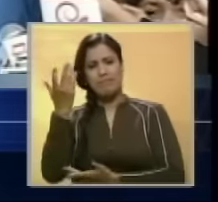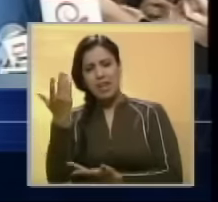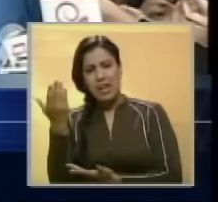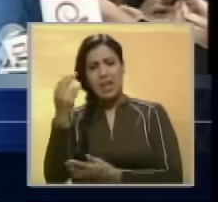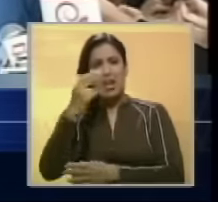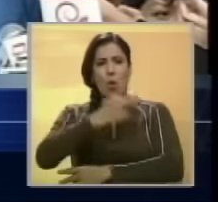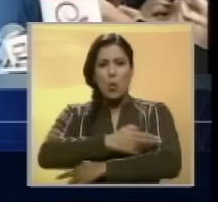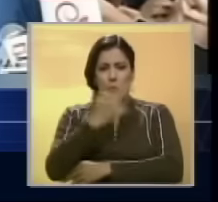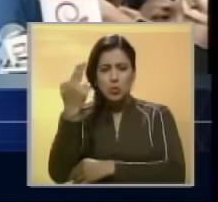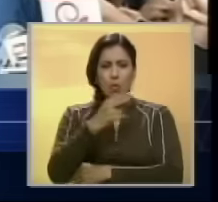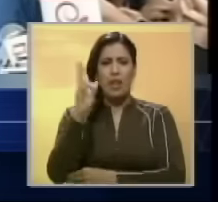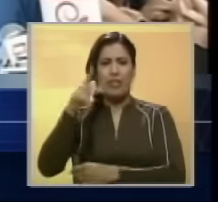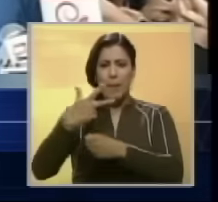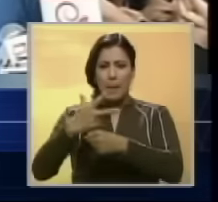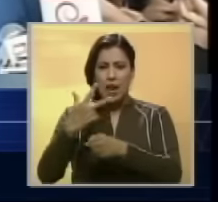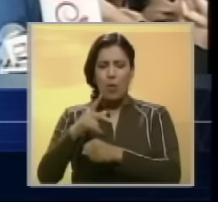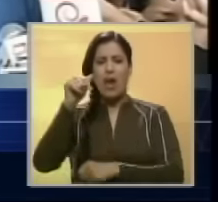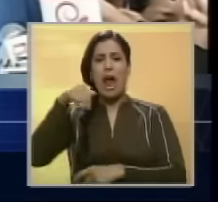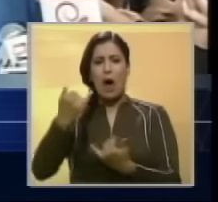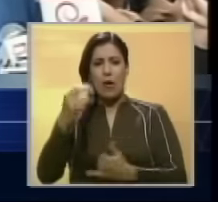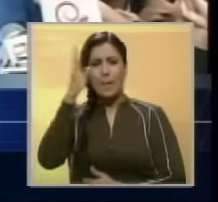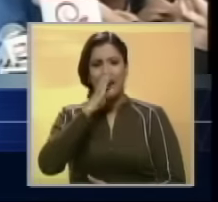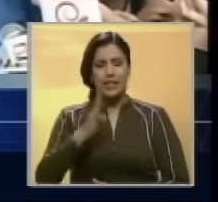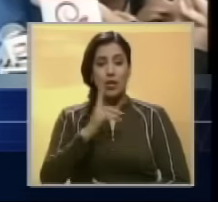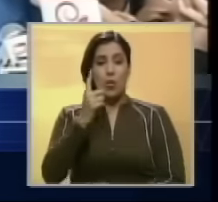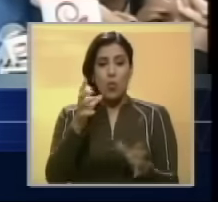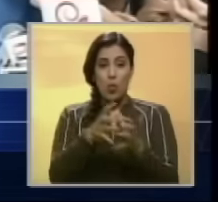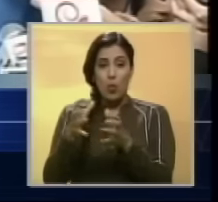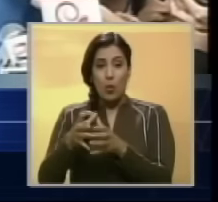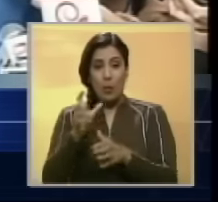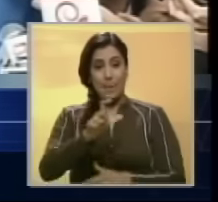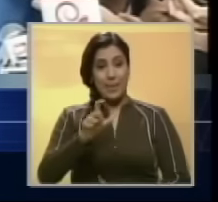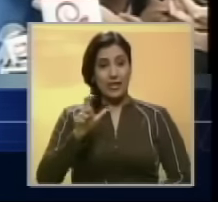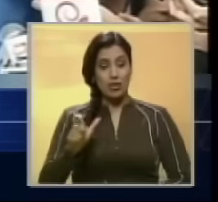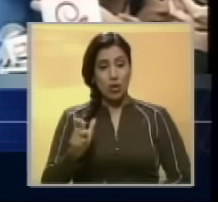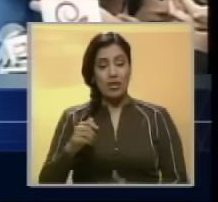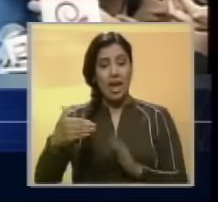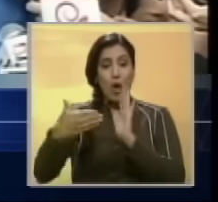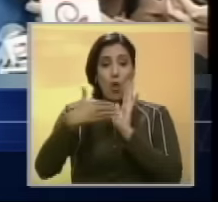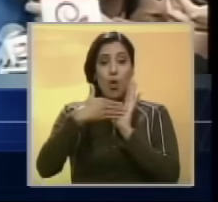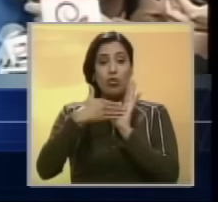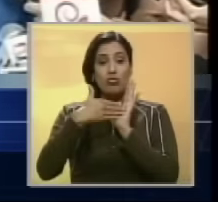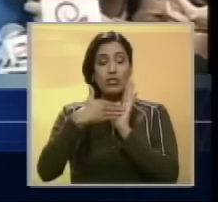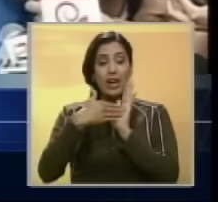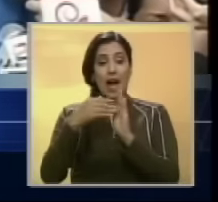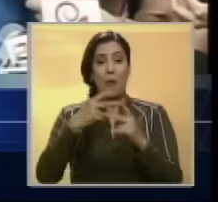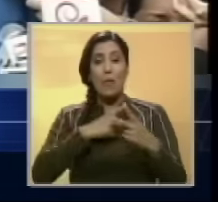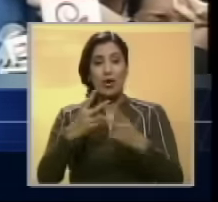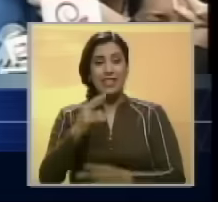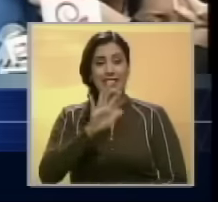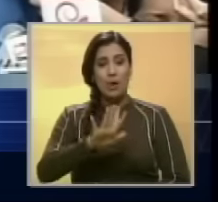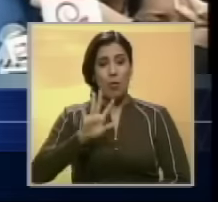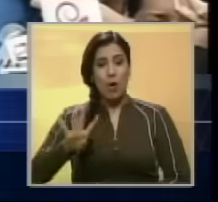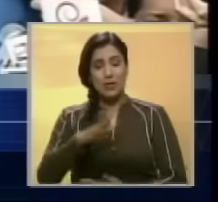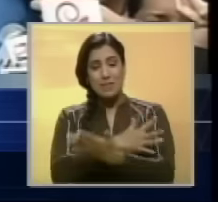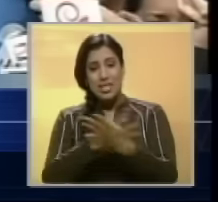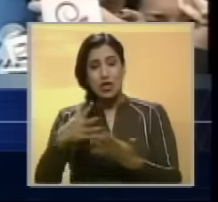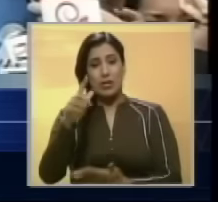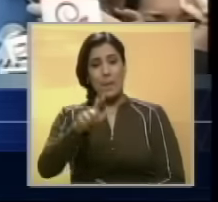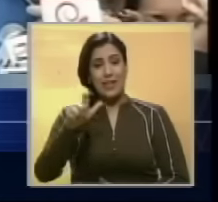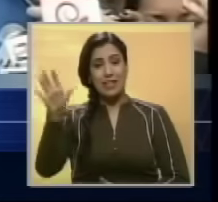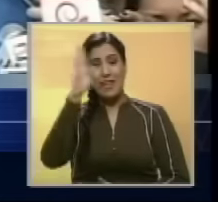Paraguay hoy hoy lo hacen en Brasil un grupo de senadores van en contra de la voluntad de 54 millones de